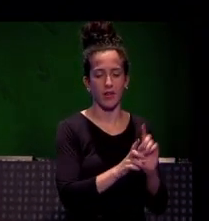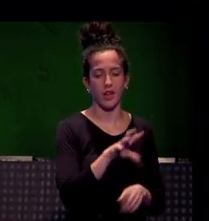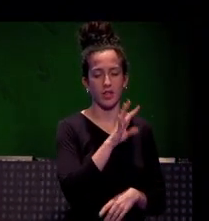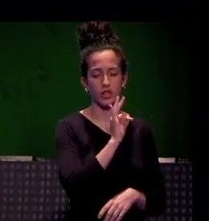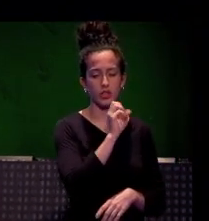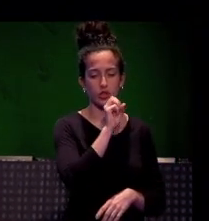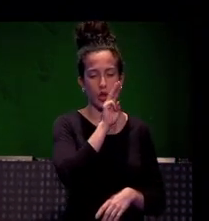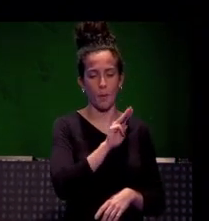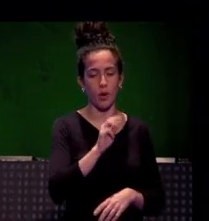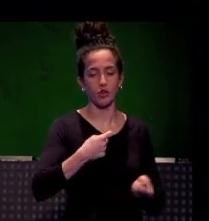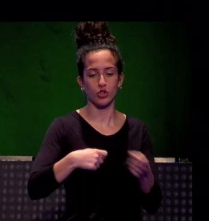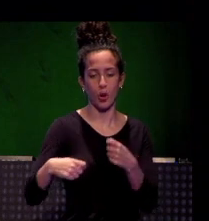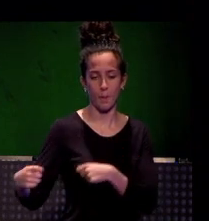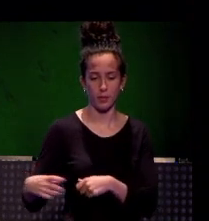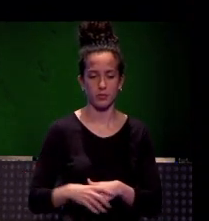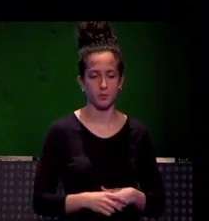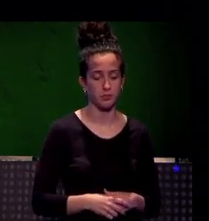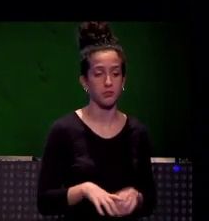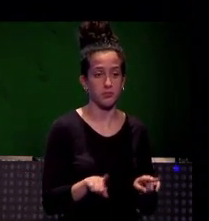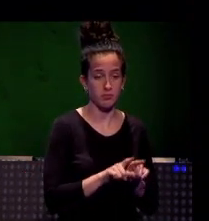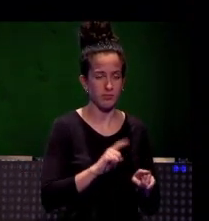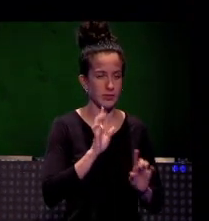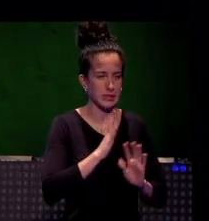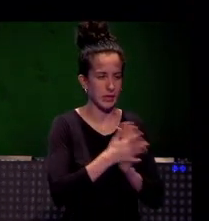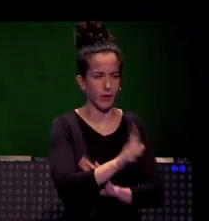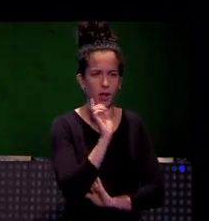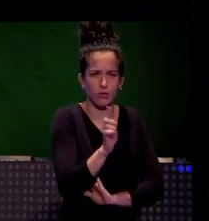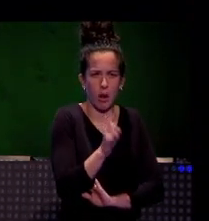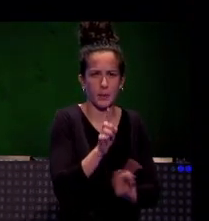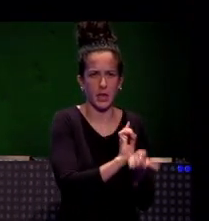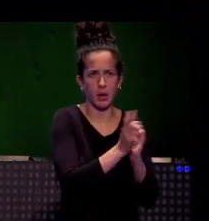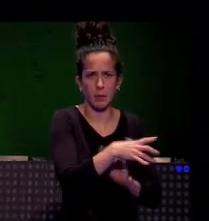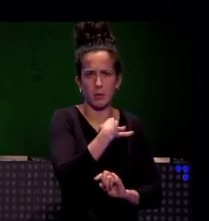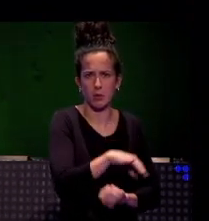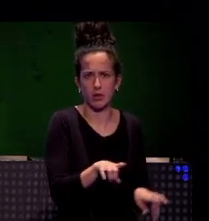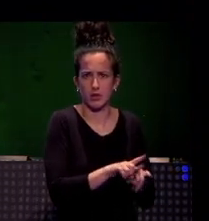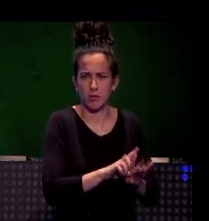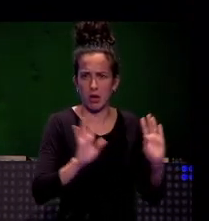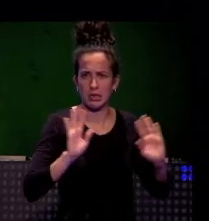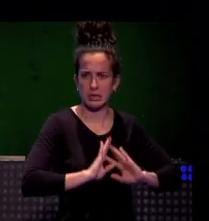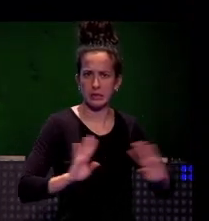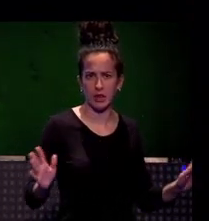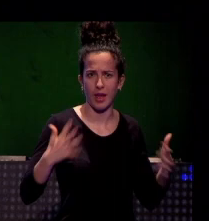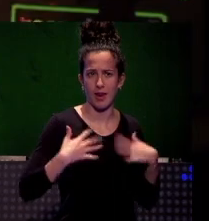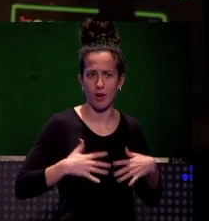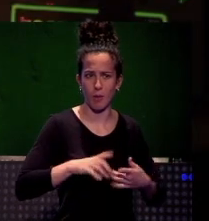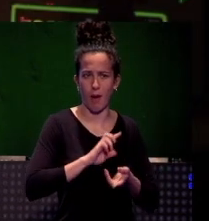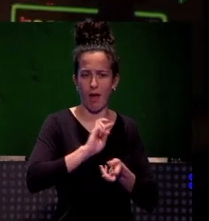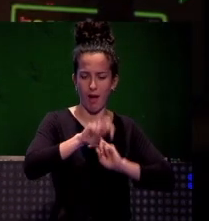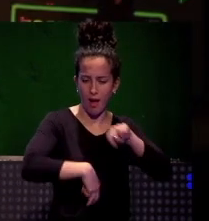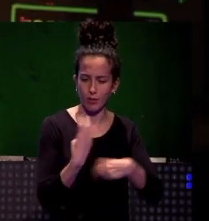solamente es que se pudieran podías cambiar y actualizar la ropa y